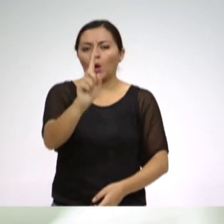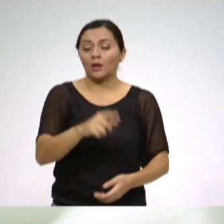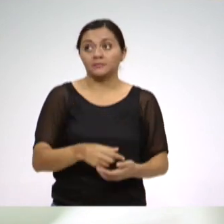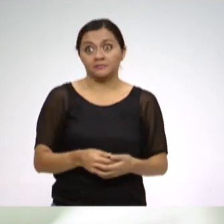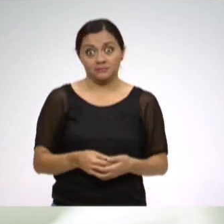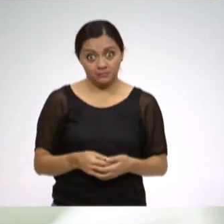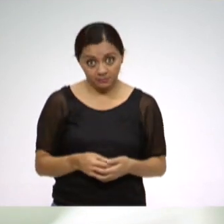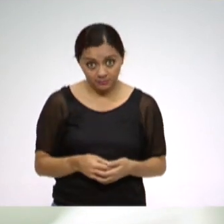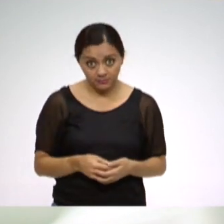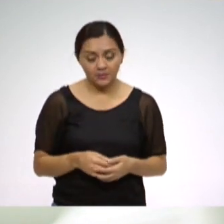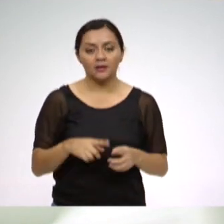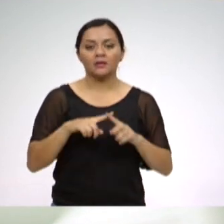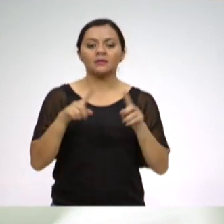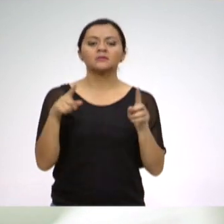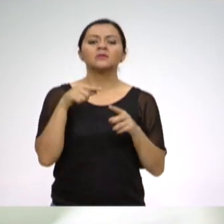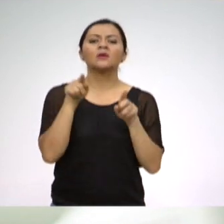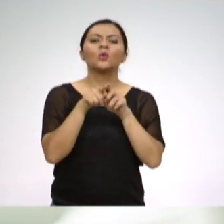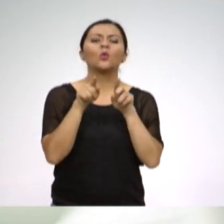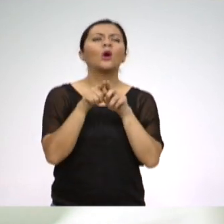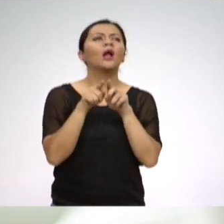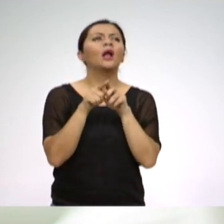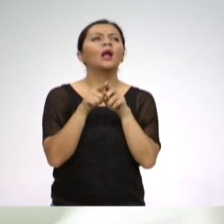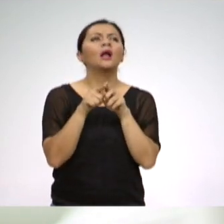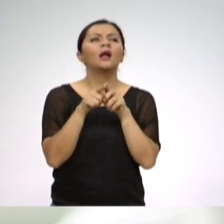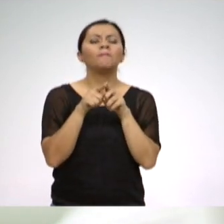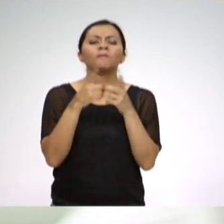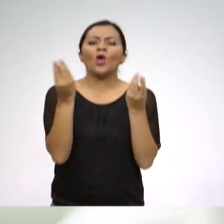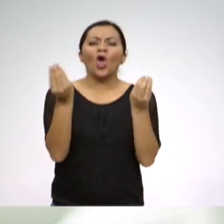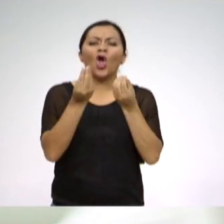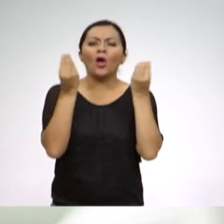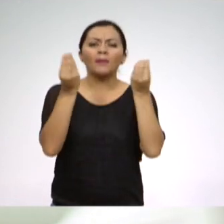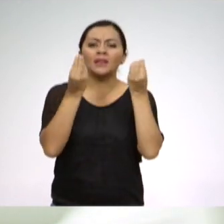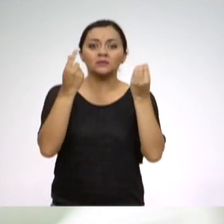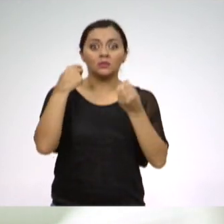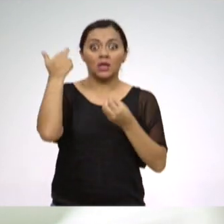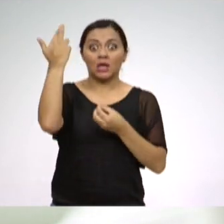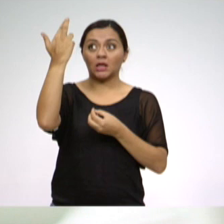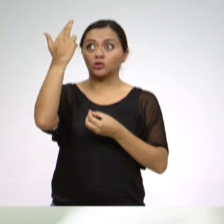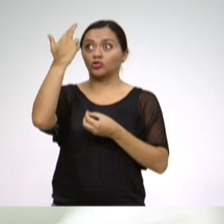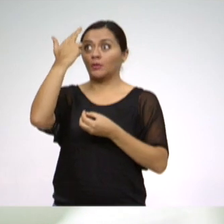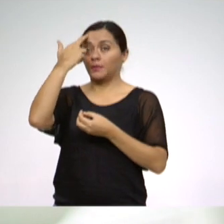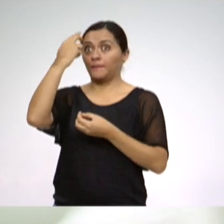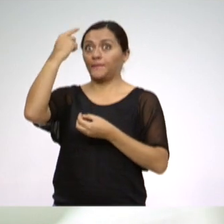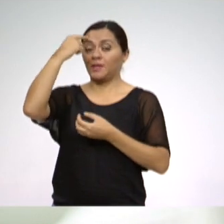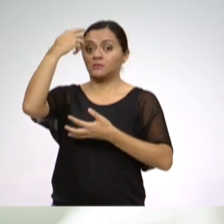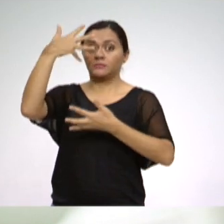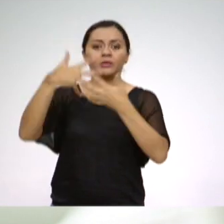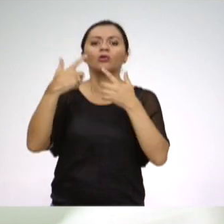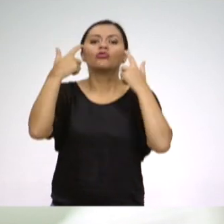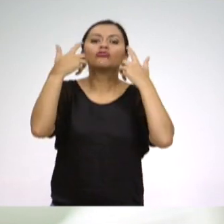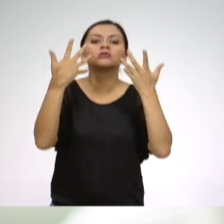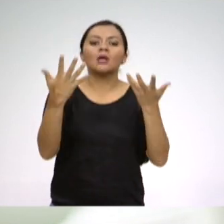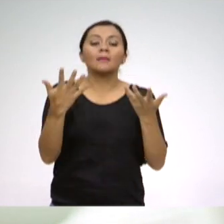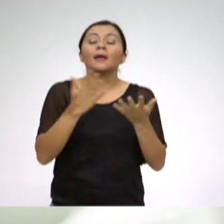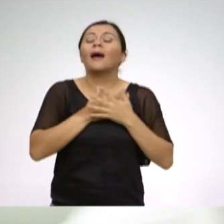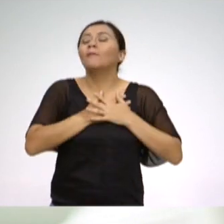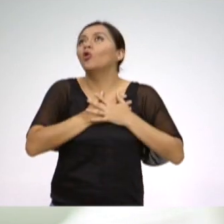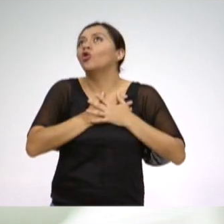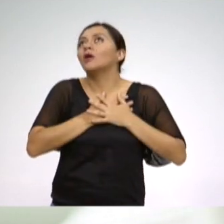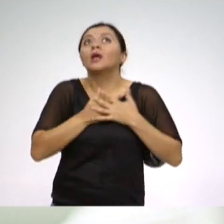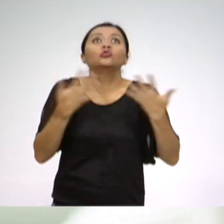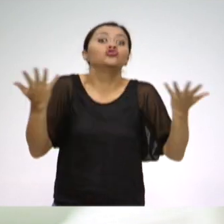las adolescentes como que viven en ese mundo mágico donde no racionalizan lo que les está pasando, ¿sí? Se enamoraron